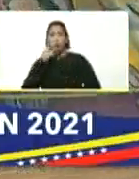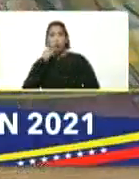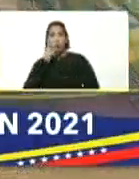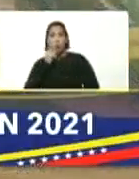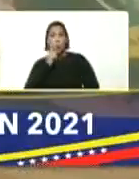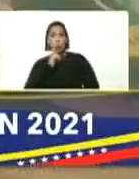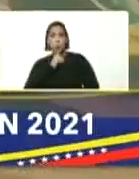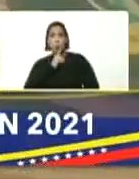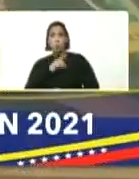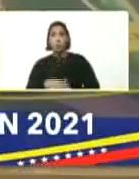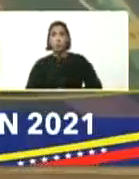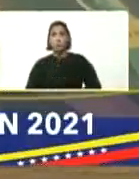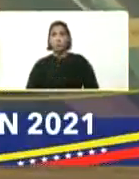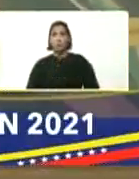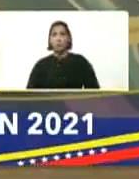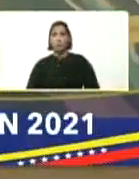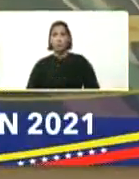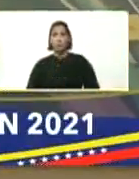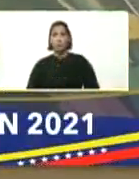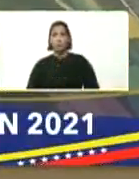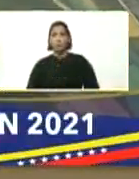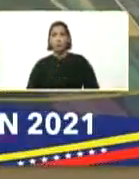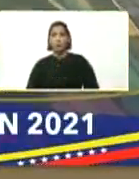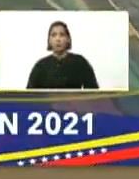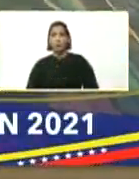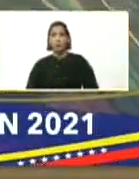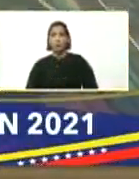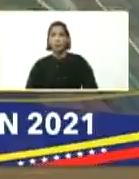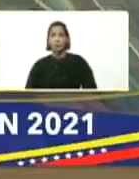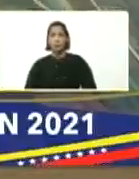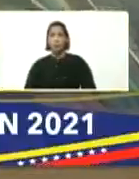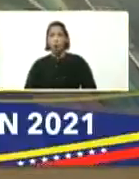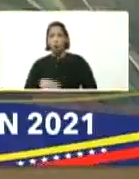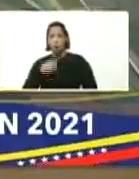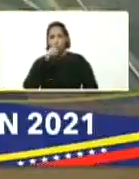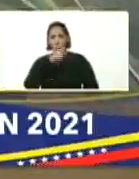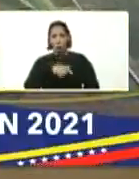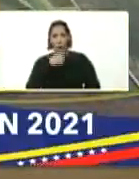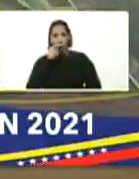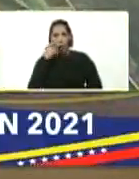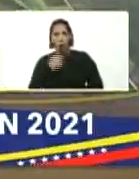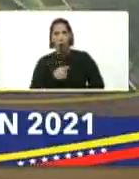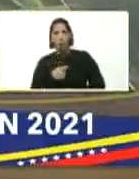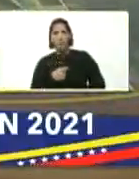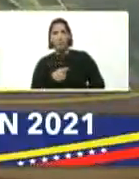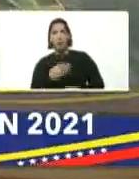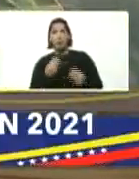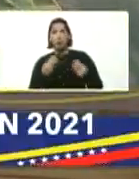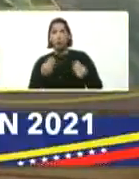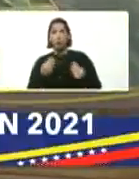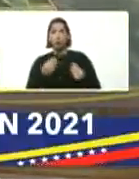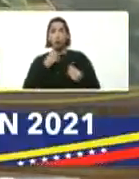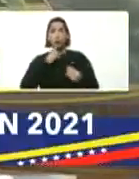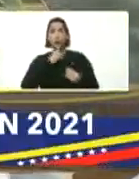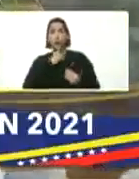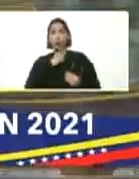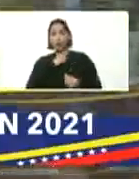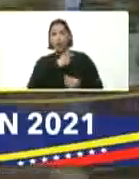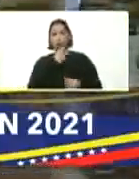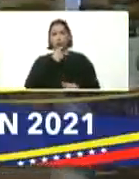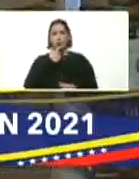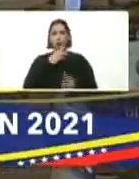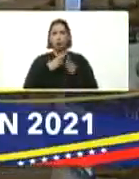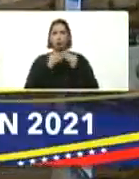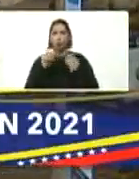Rafael Bolívar Coronado tuvo tantos seudónimos que realmente es una reliquia y es una hermosura